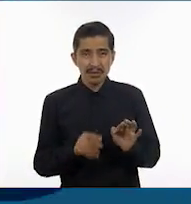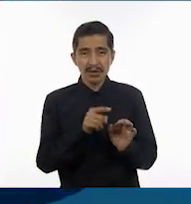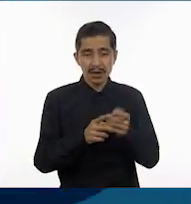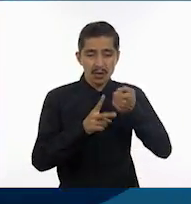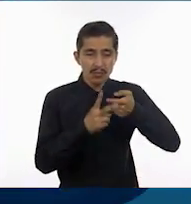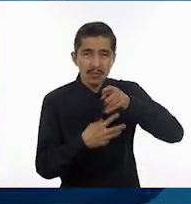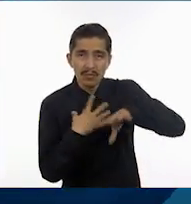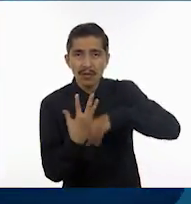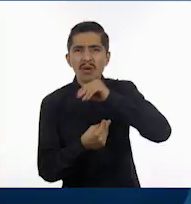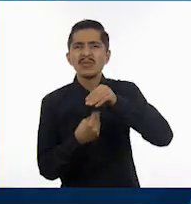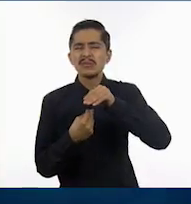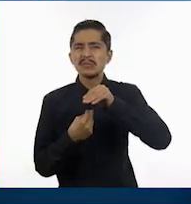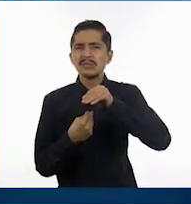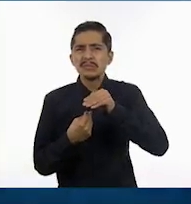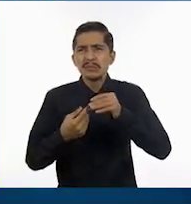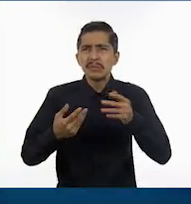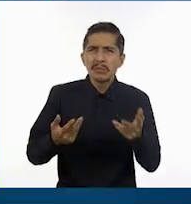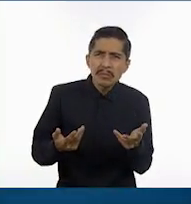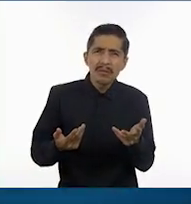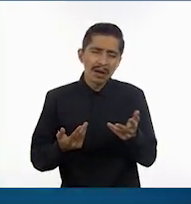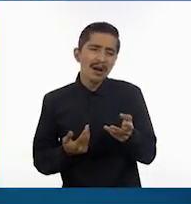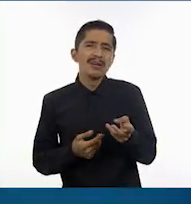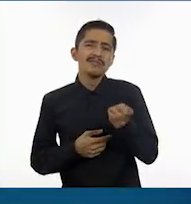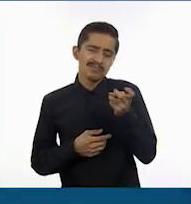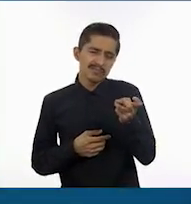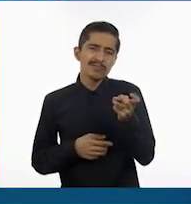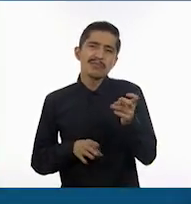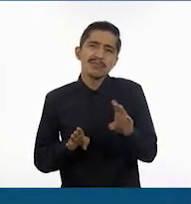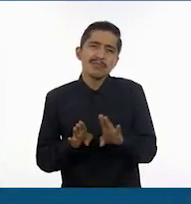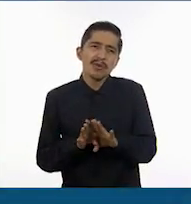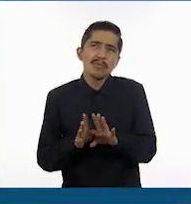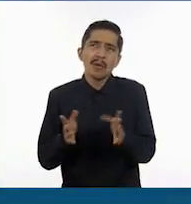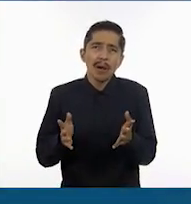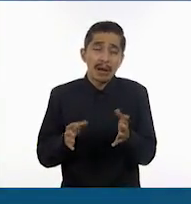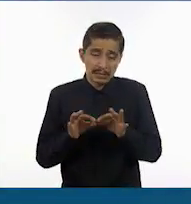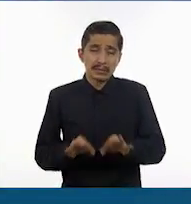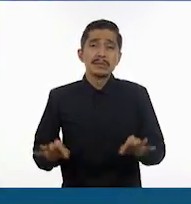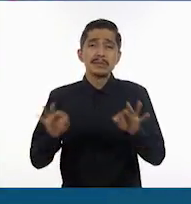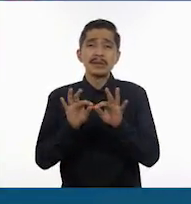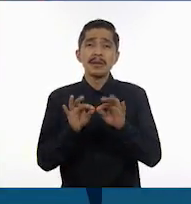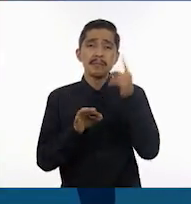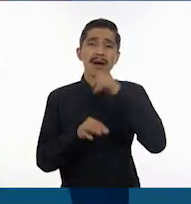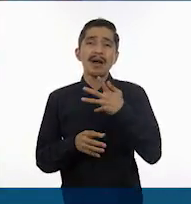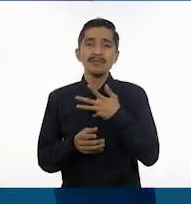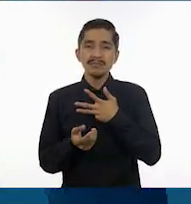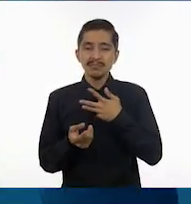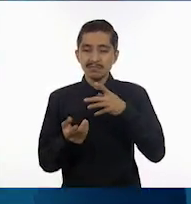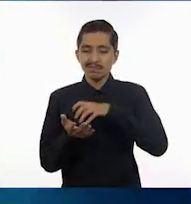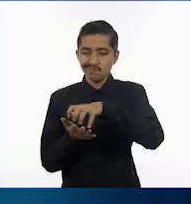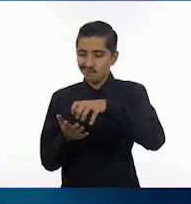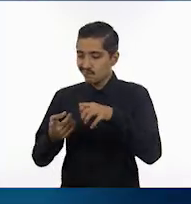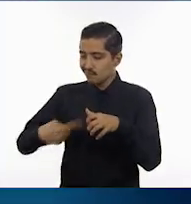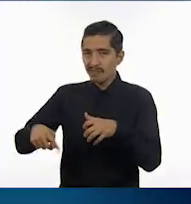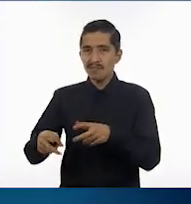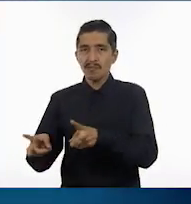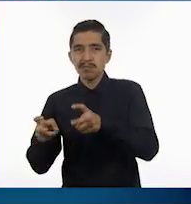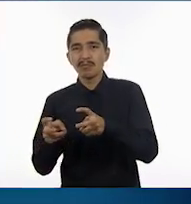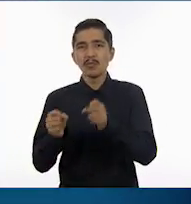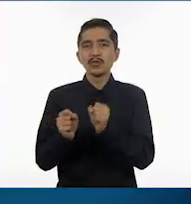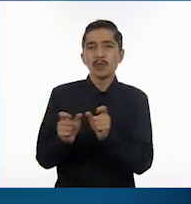económicas fueron de alguna manera factores que contribuyeron de manera importante a que hubiera toda esta inseguridad en esa